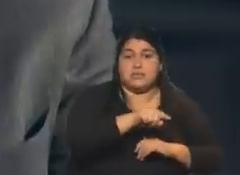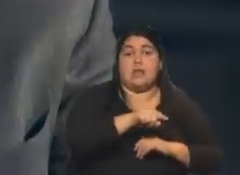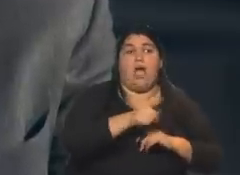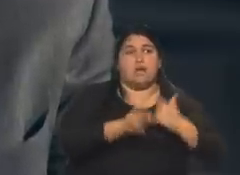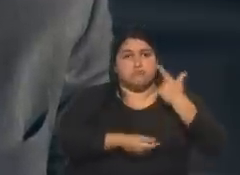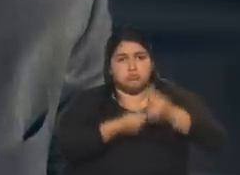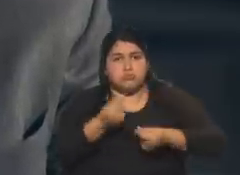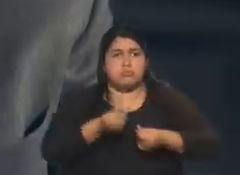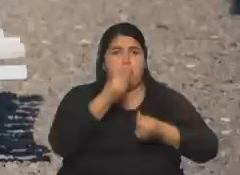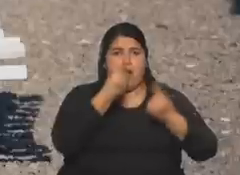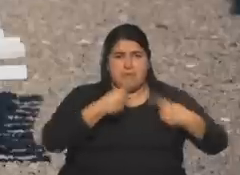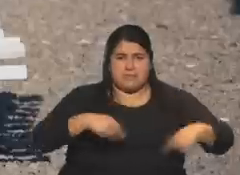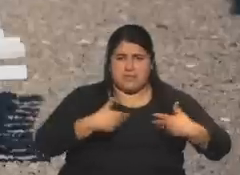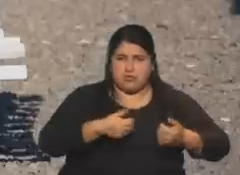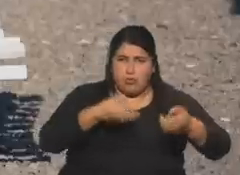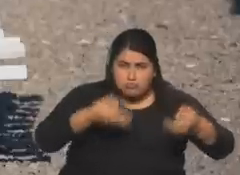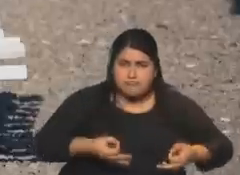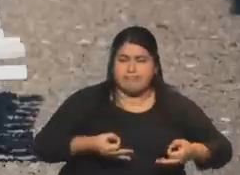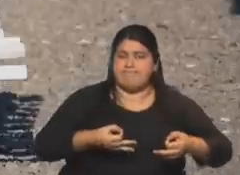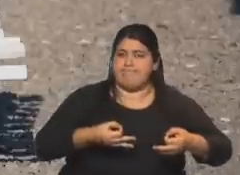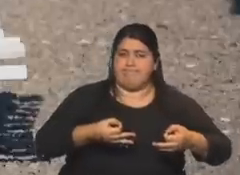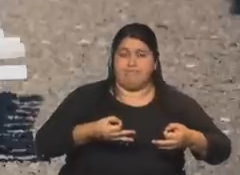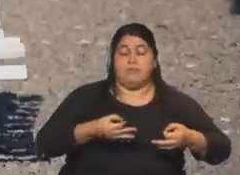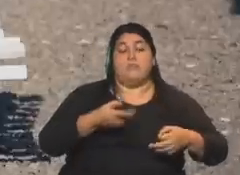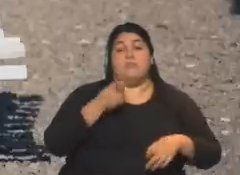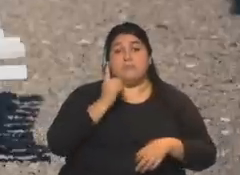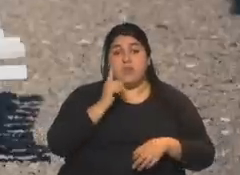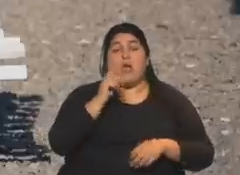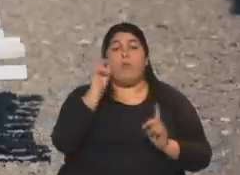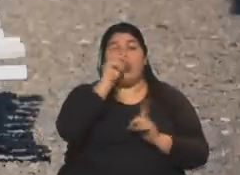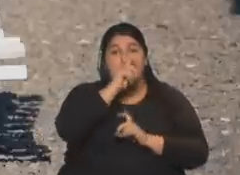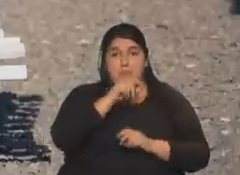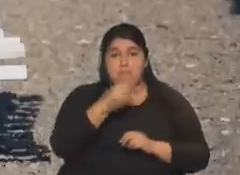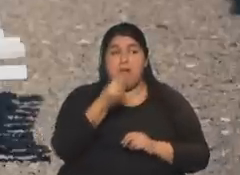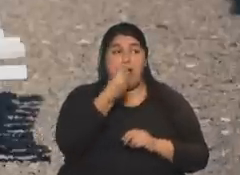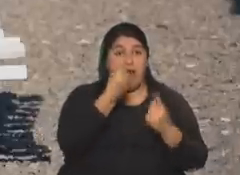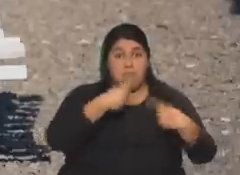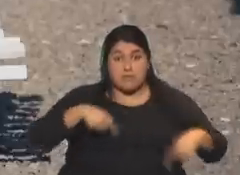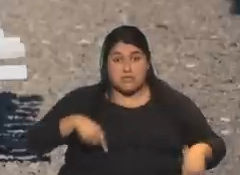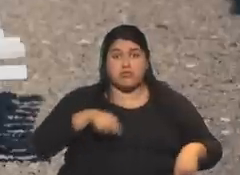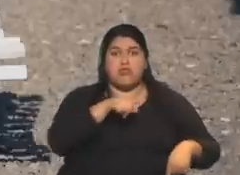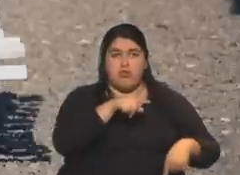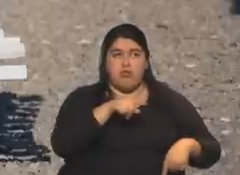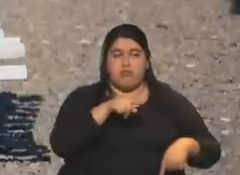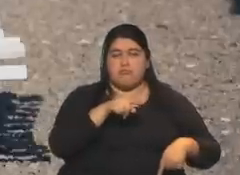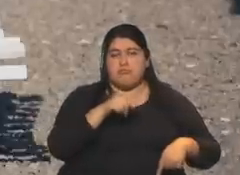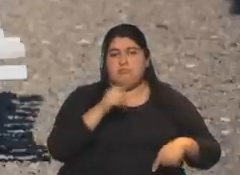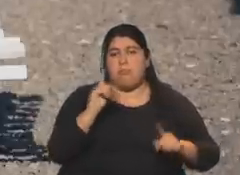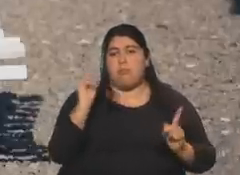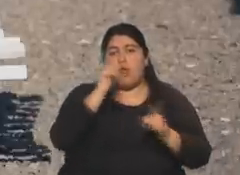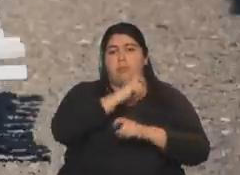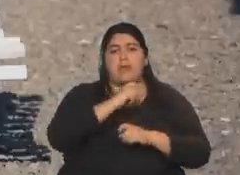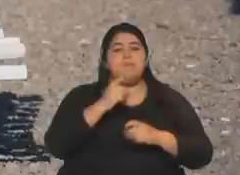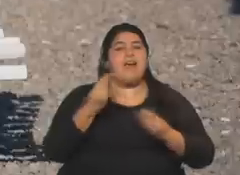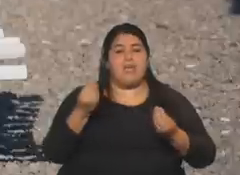una alimentación adecuada. Con lo cual el problema de la alimentación es un problema de